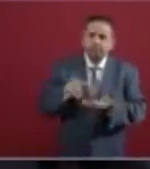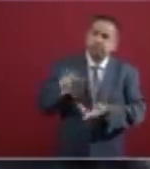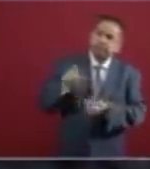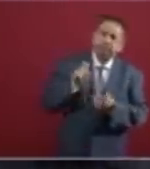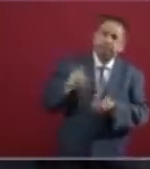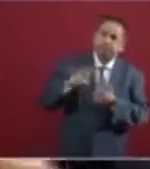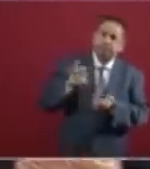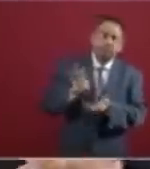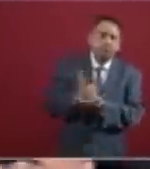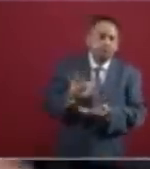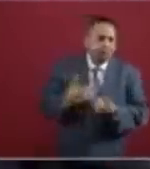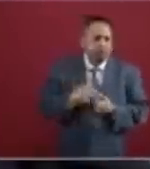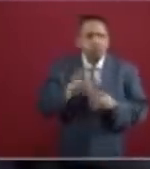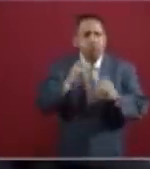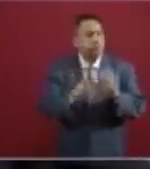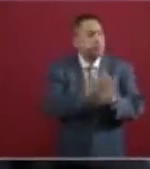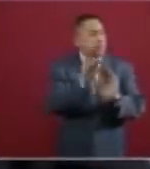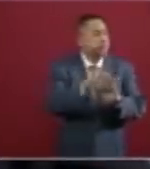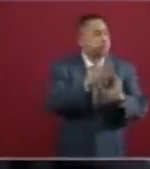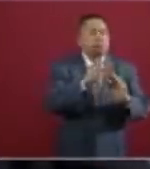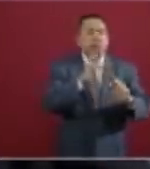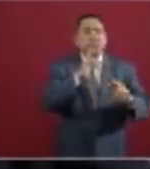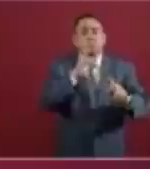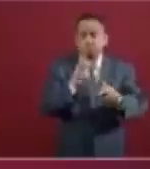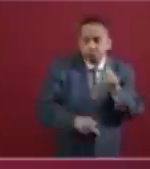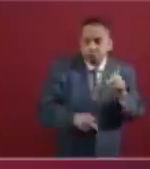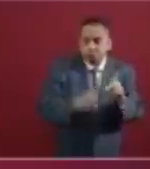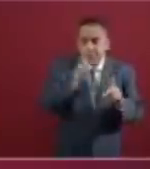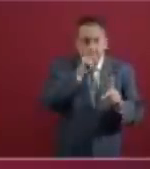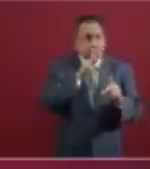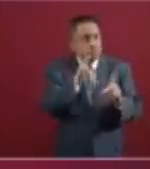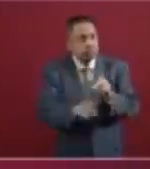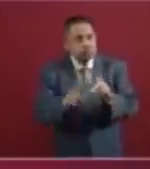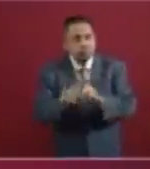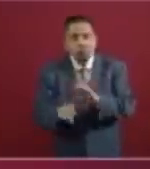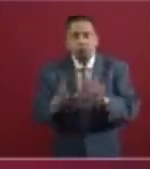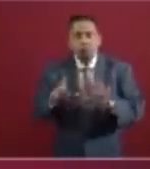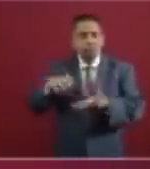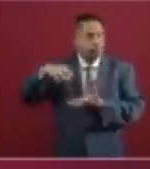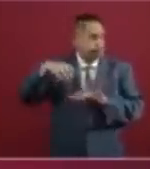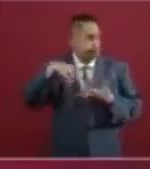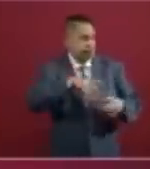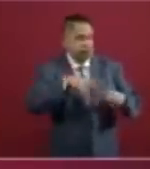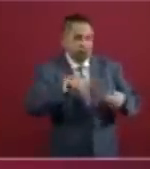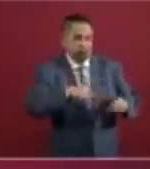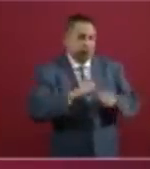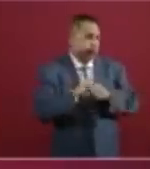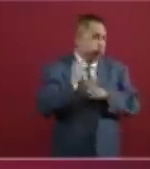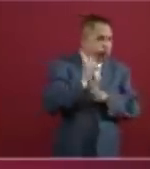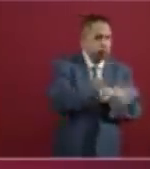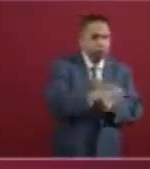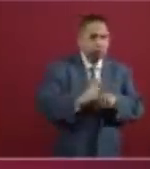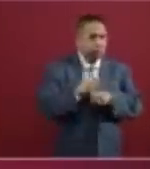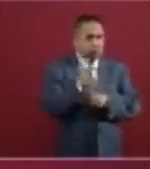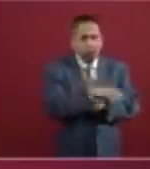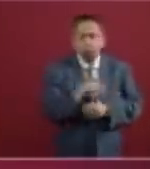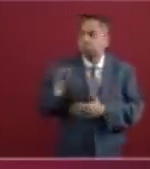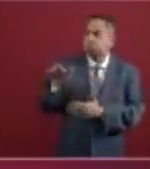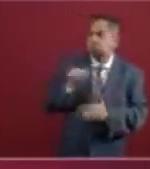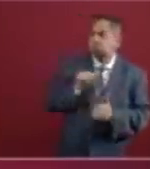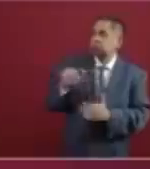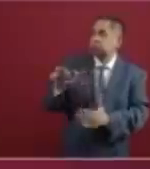y de obras inconclusas y de transferencia de recursos que iban